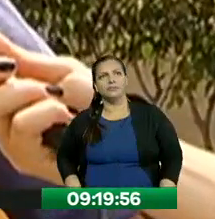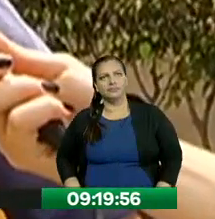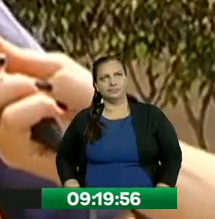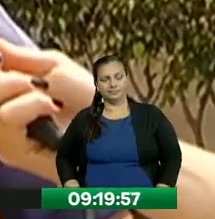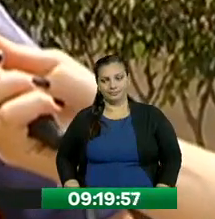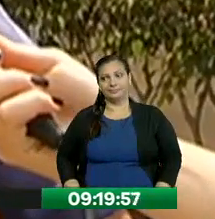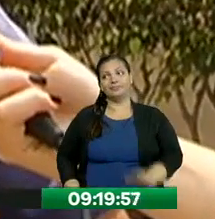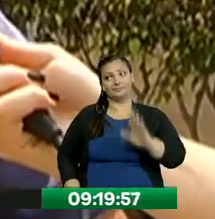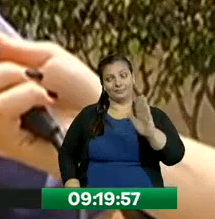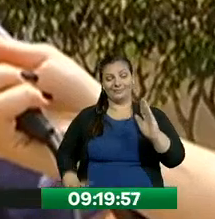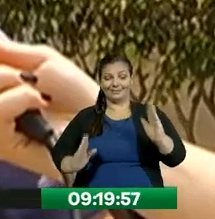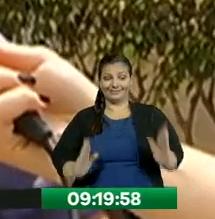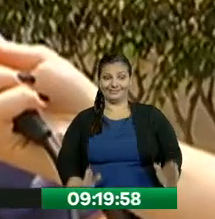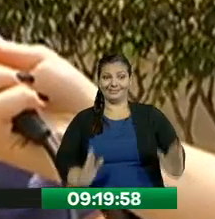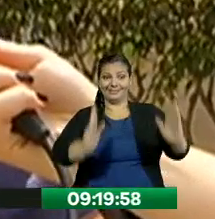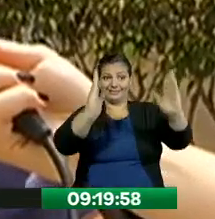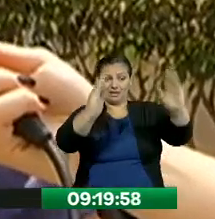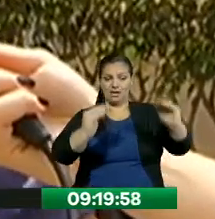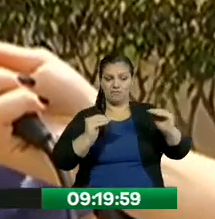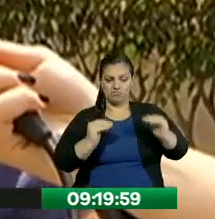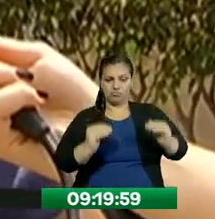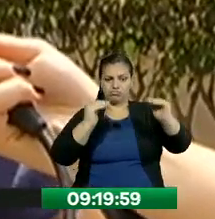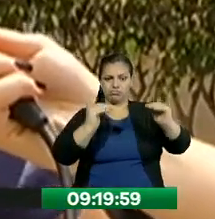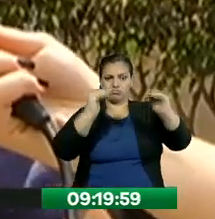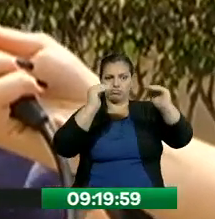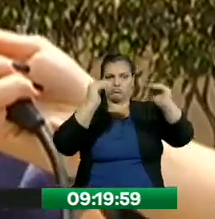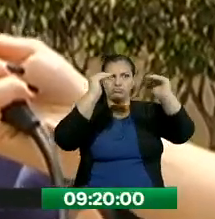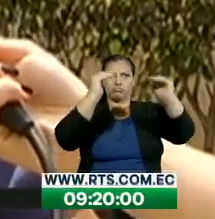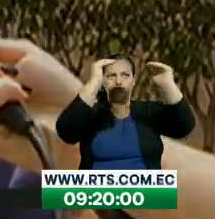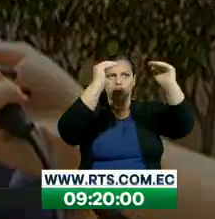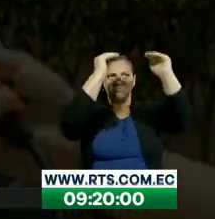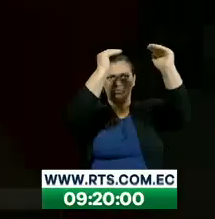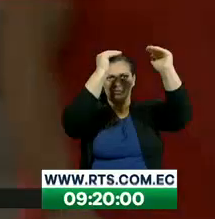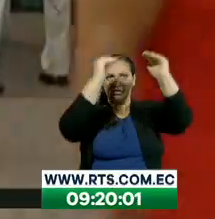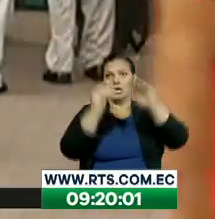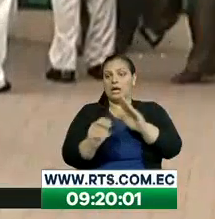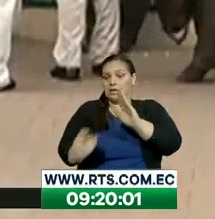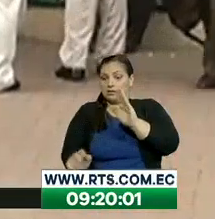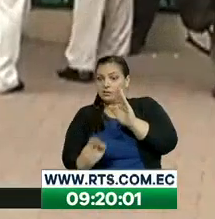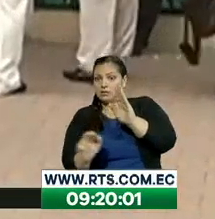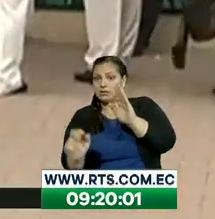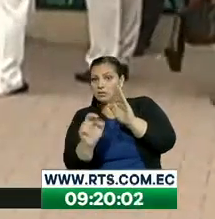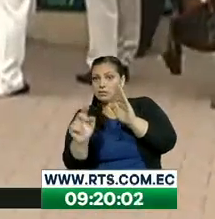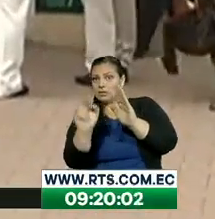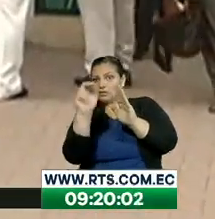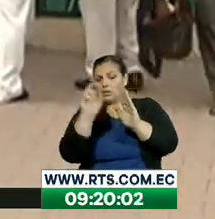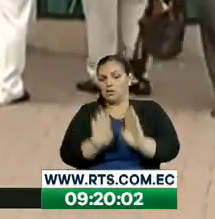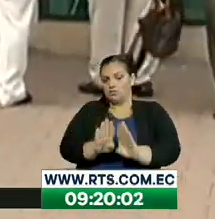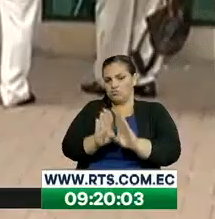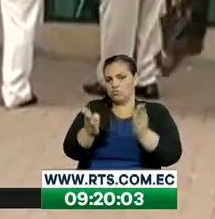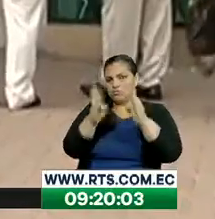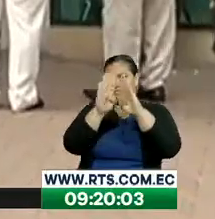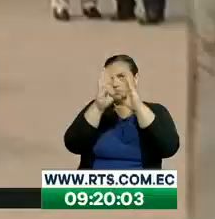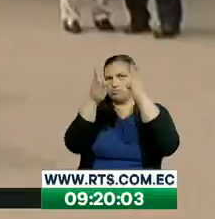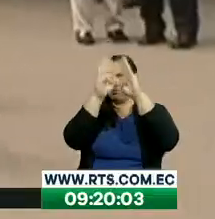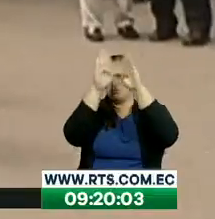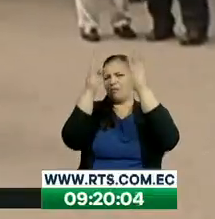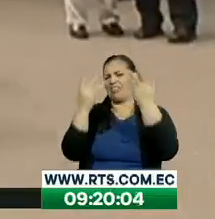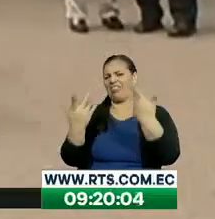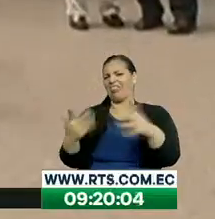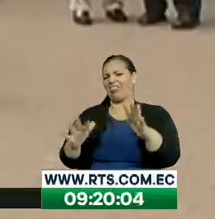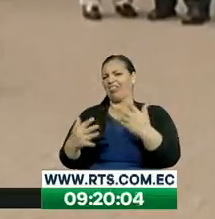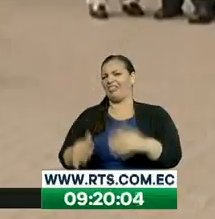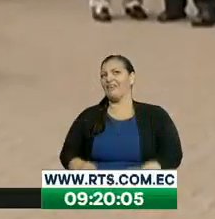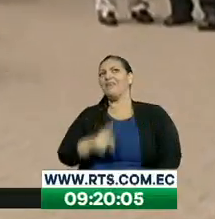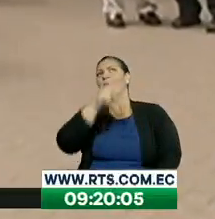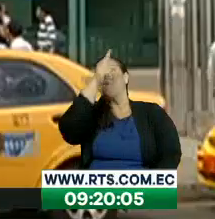piso debería tener sus escaleras de emergencia, pero esto es una sola hasta arriba. Es la preocupación que muestran funcionarios y usuarios en